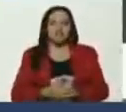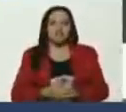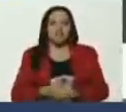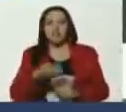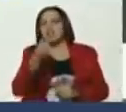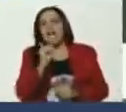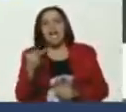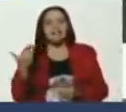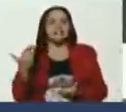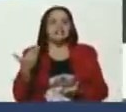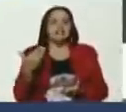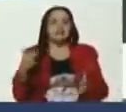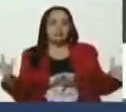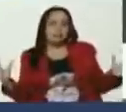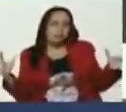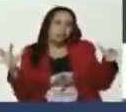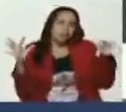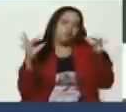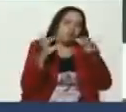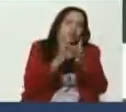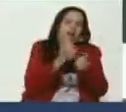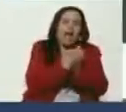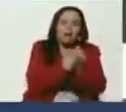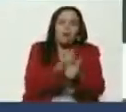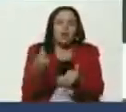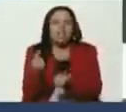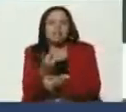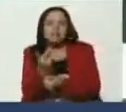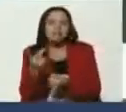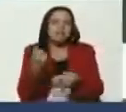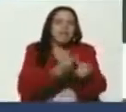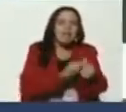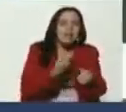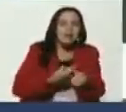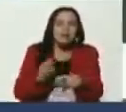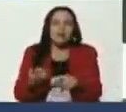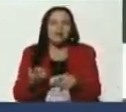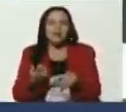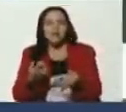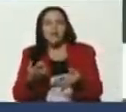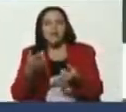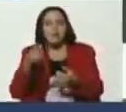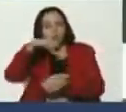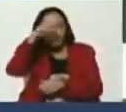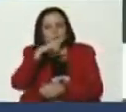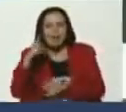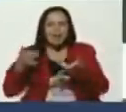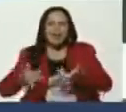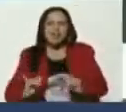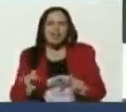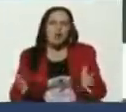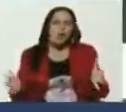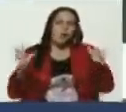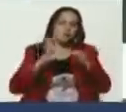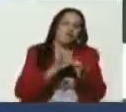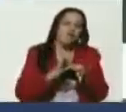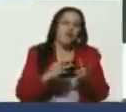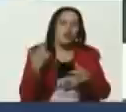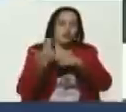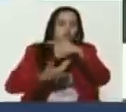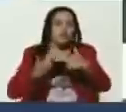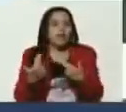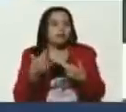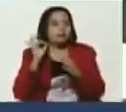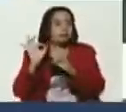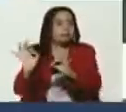sellarse un amor entre hermanos, entre padre e hijo, entre compañeros, entre revolucionarios. Ese detallito